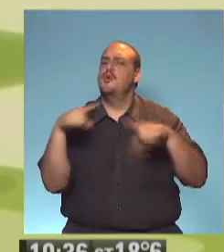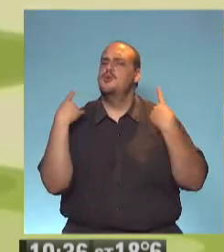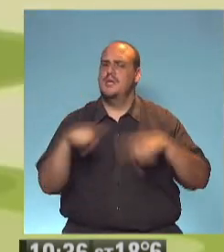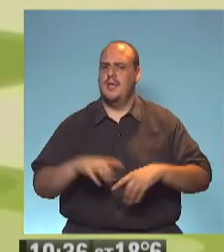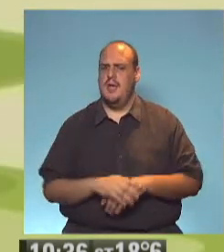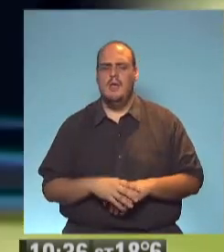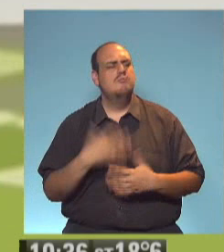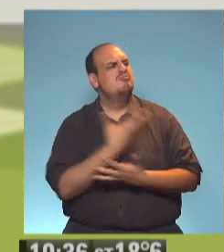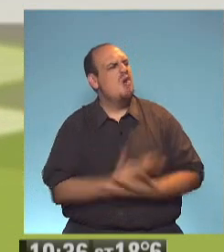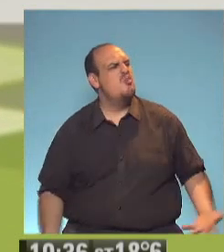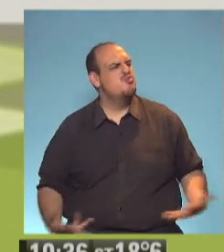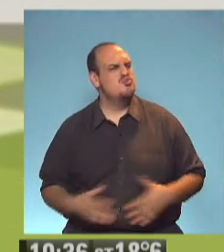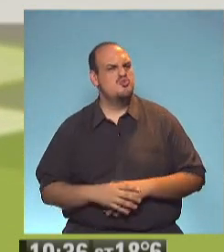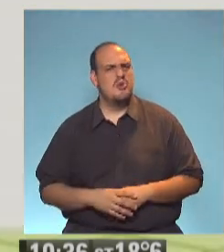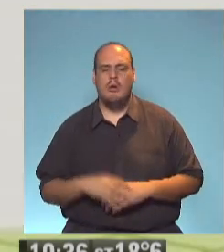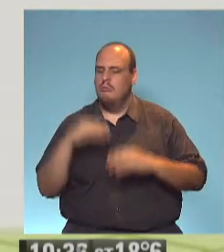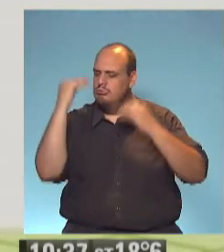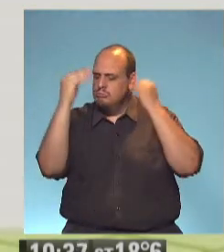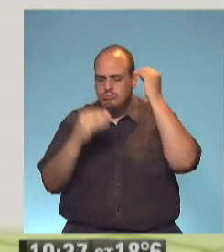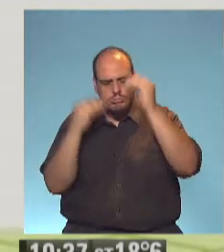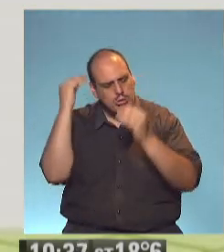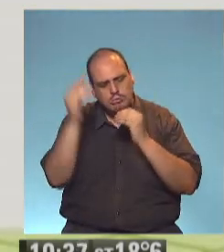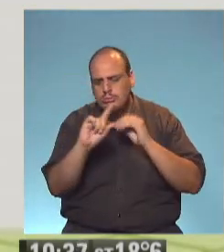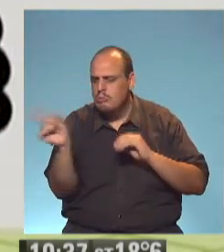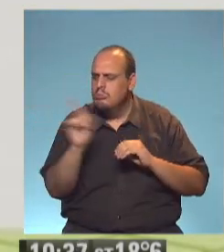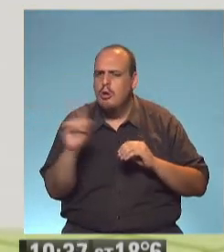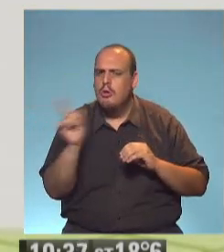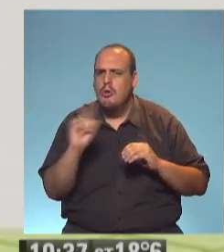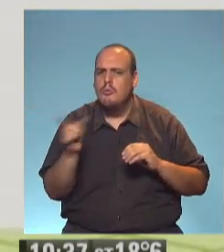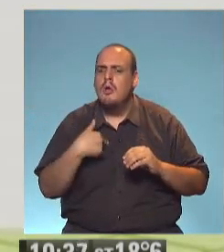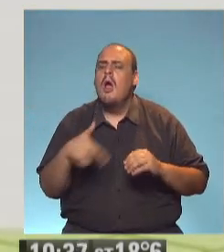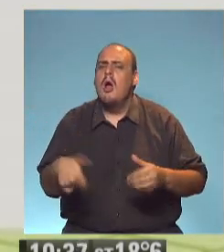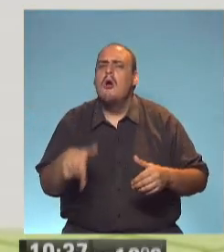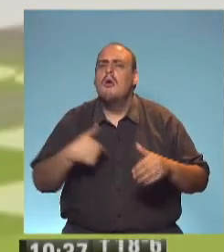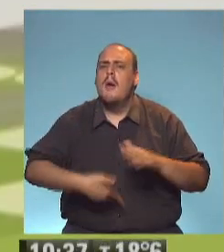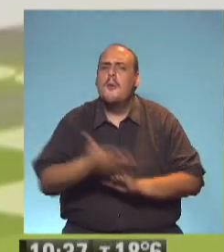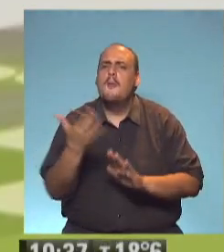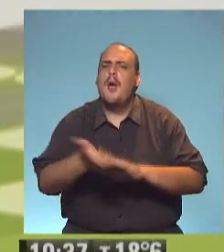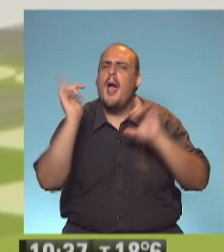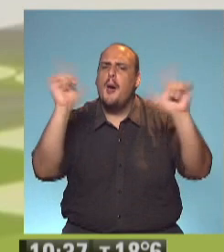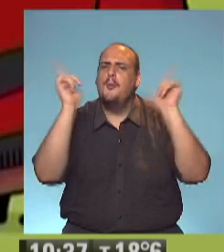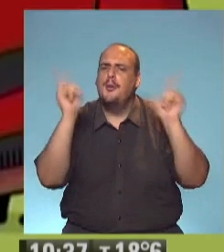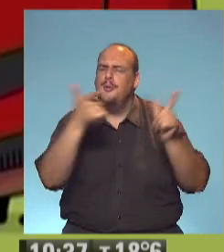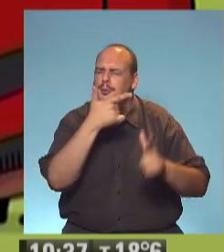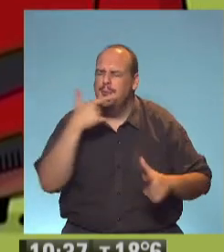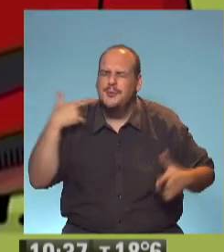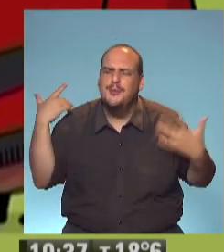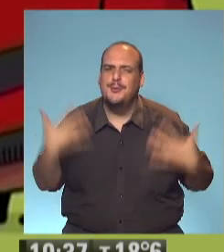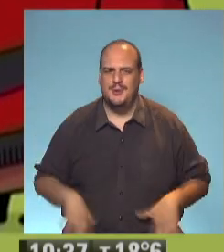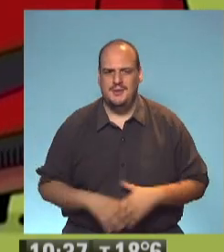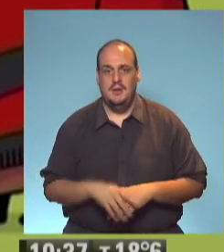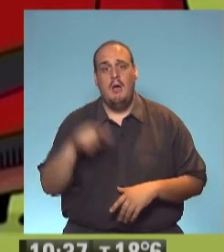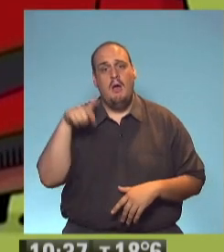¡Me aburro! No te preocupes, Samba. Nos esperan aventuras extraordinarias. ¡Yuhu!